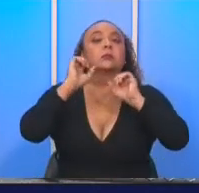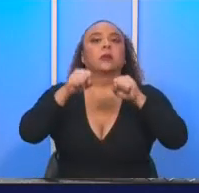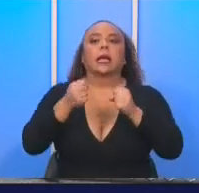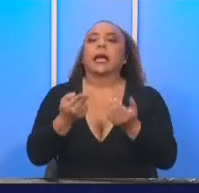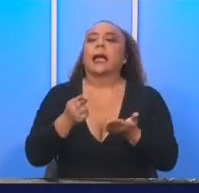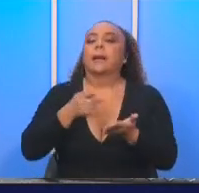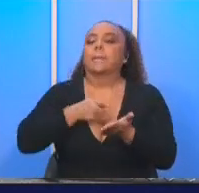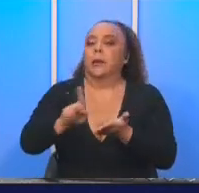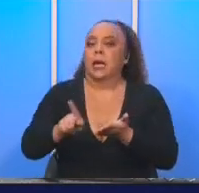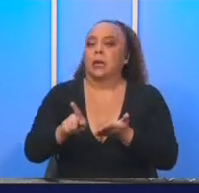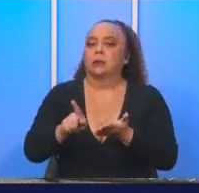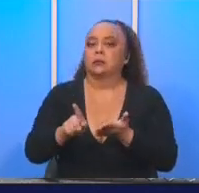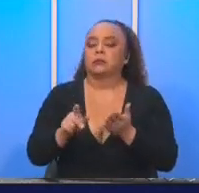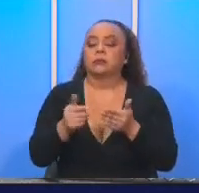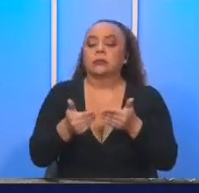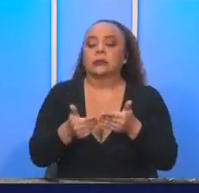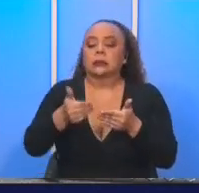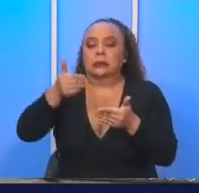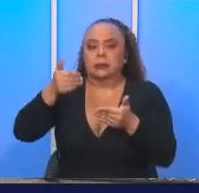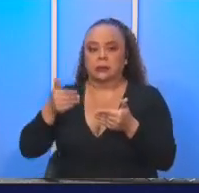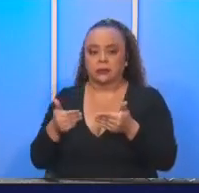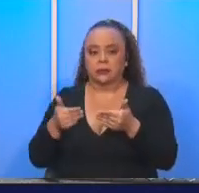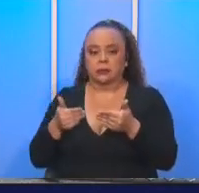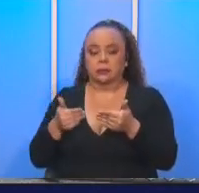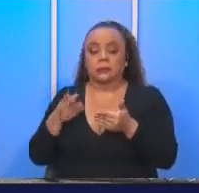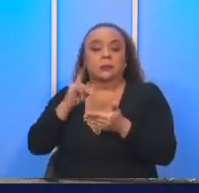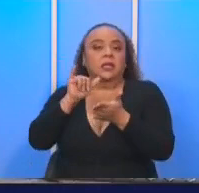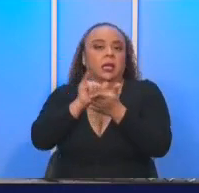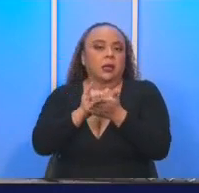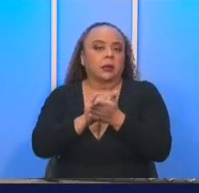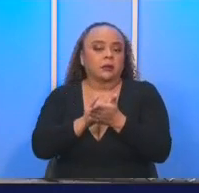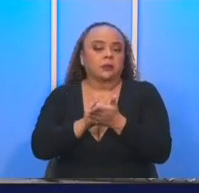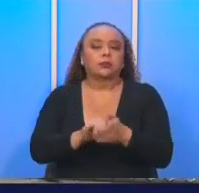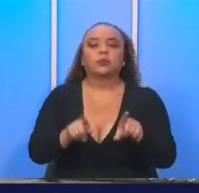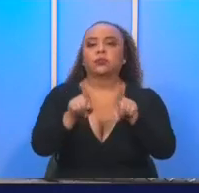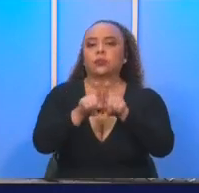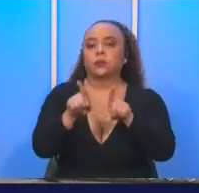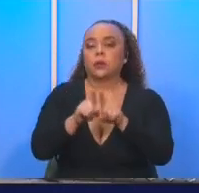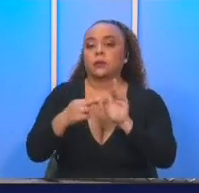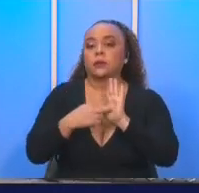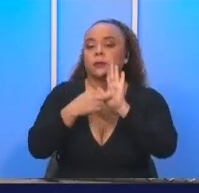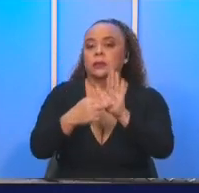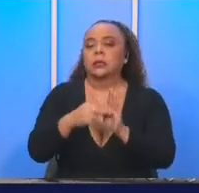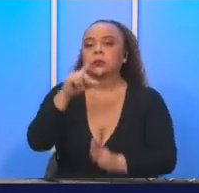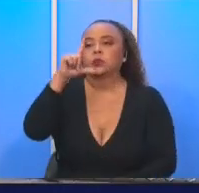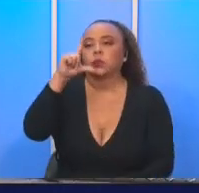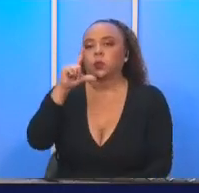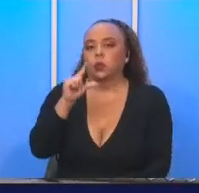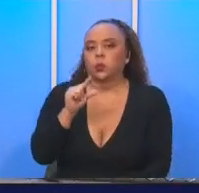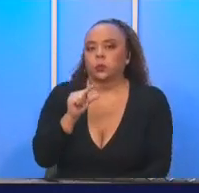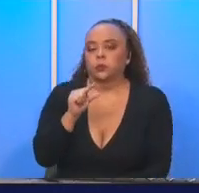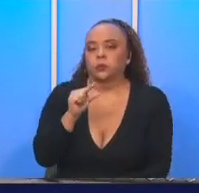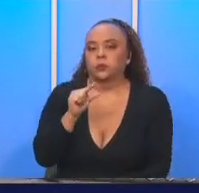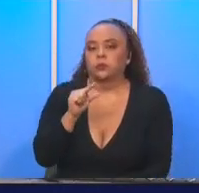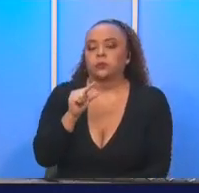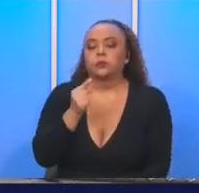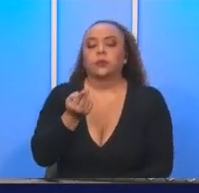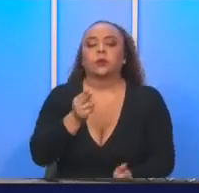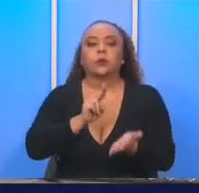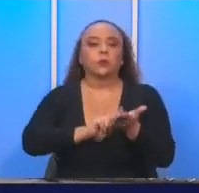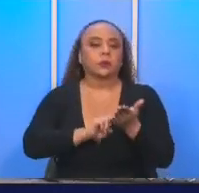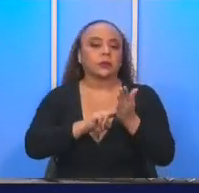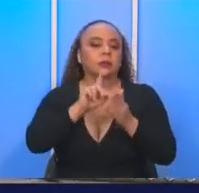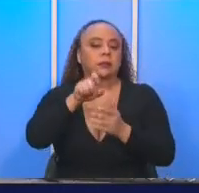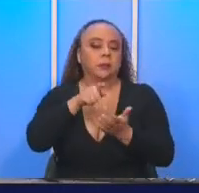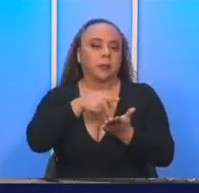ser canceladas con anticipación, y esto evidentemente también representa un descuento en el concepto de la multa que vaya